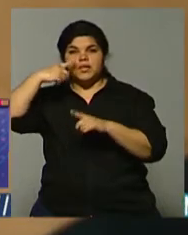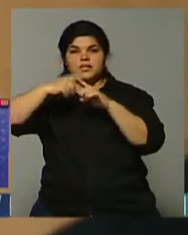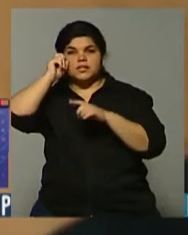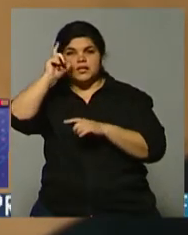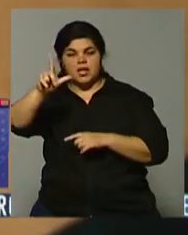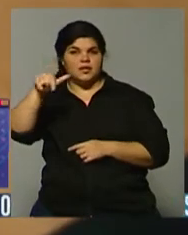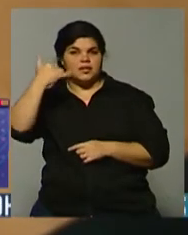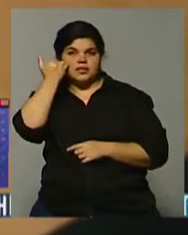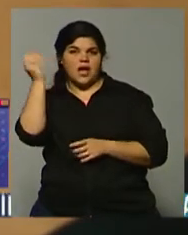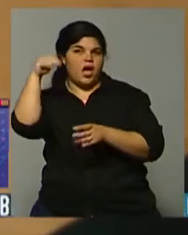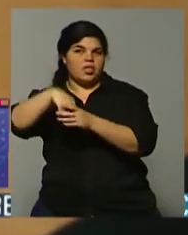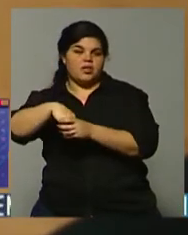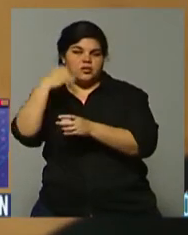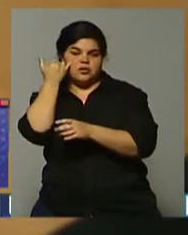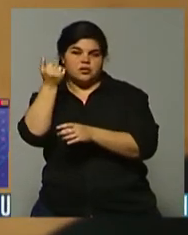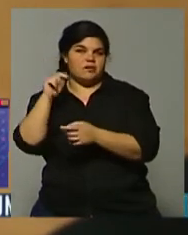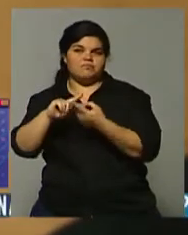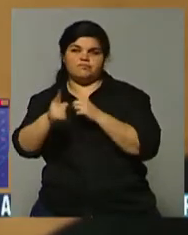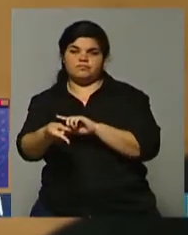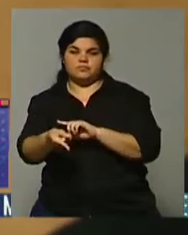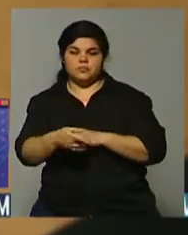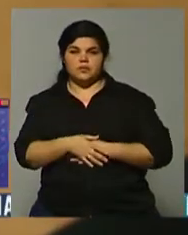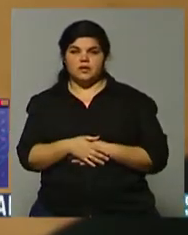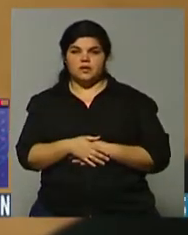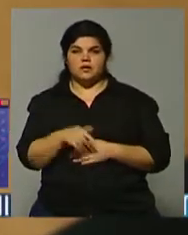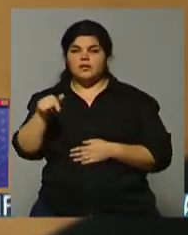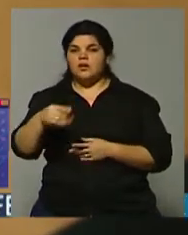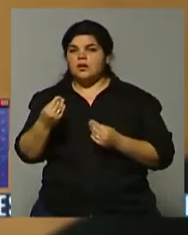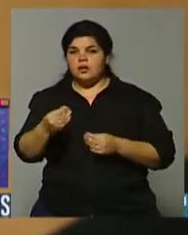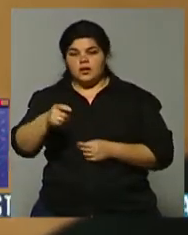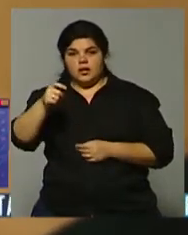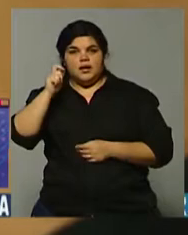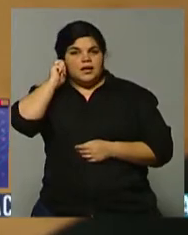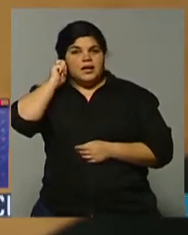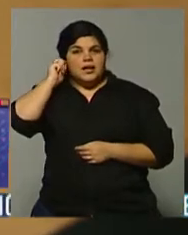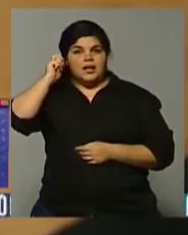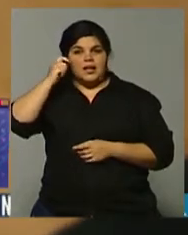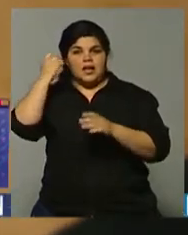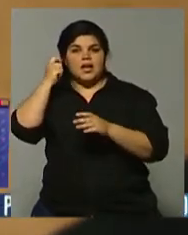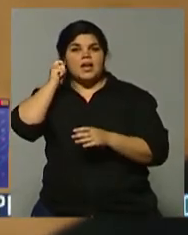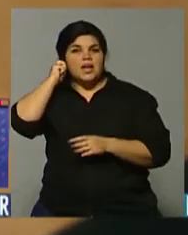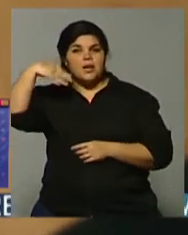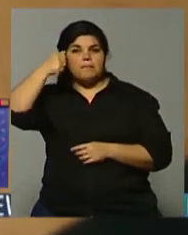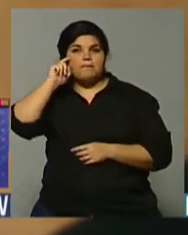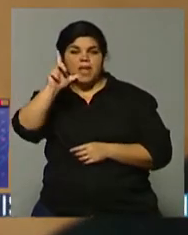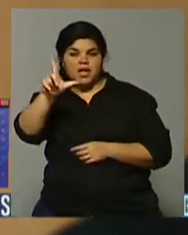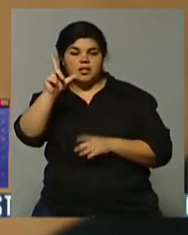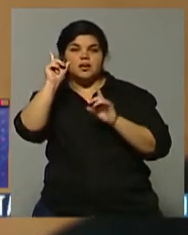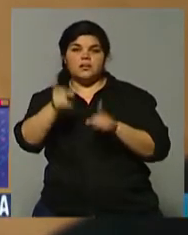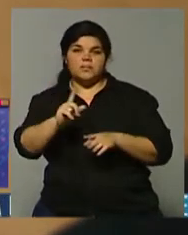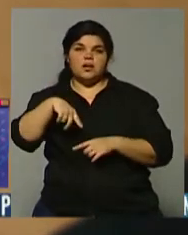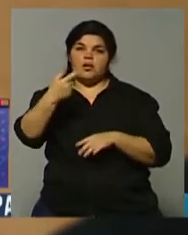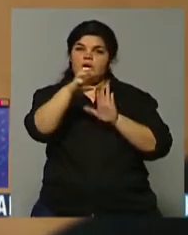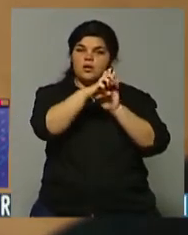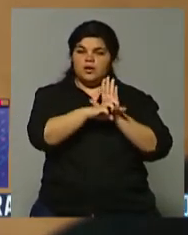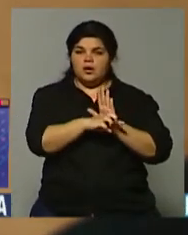ya vienen con modo oscuro que lo puedes setear directo. Claro. Y seteas no solamente Gmail, sino que seteas el teléfono completo. Cualquier aplicación, por más que no venga nativa en